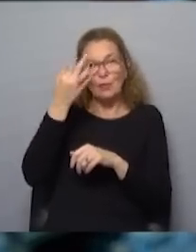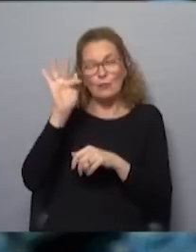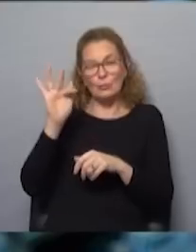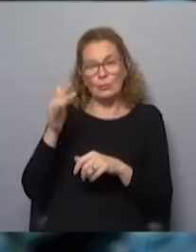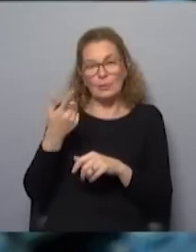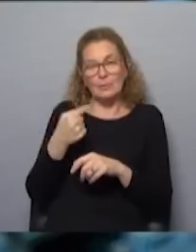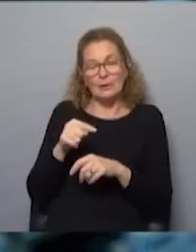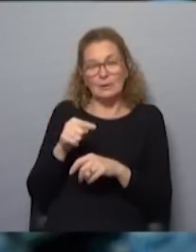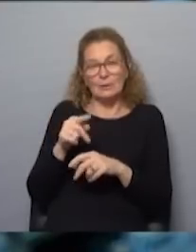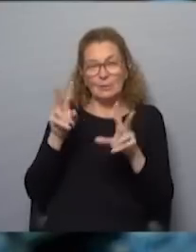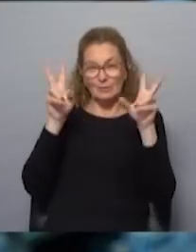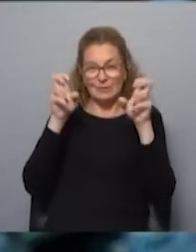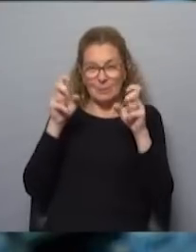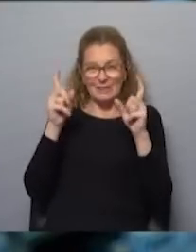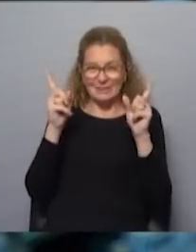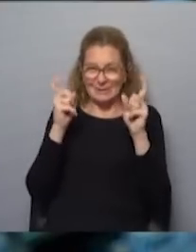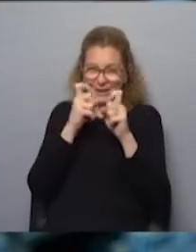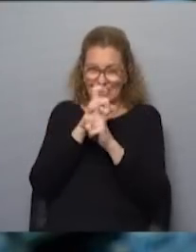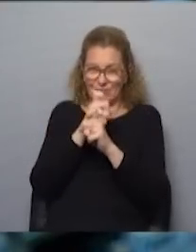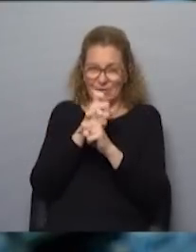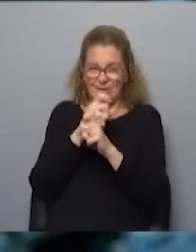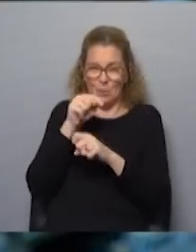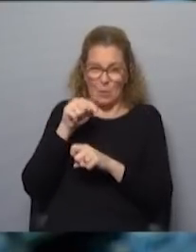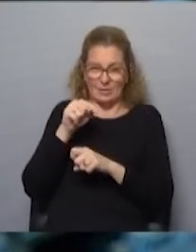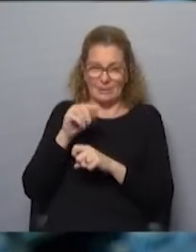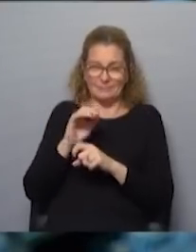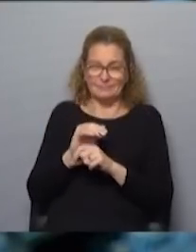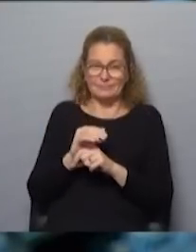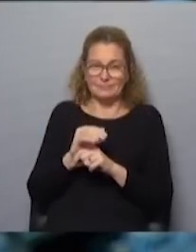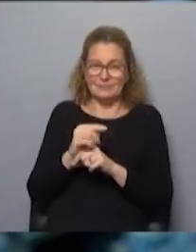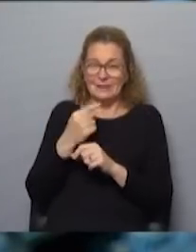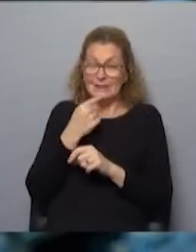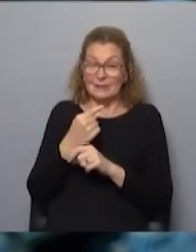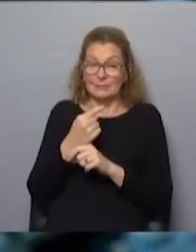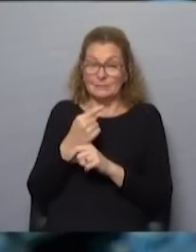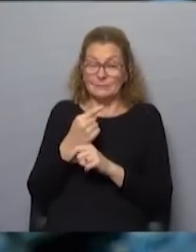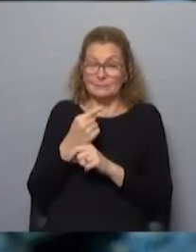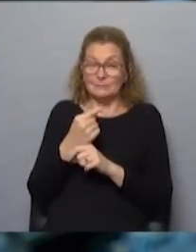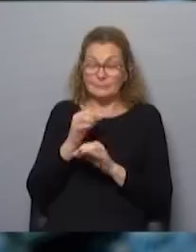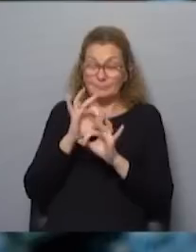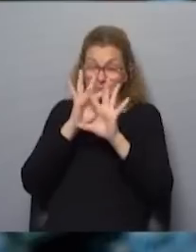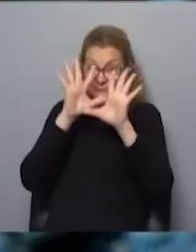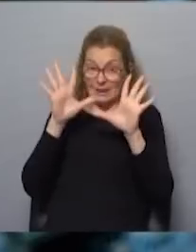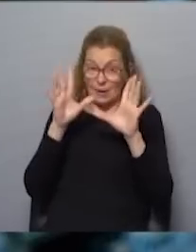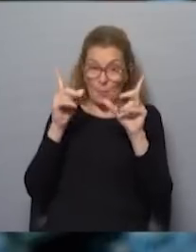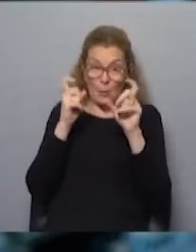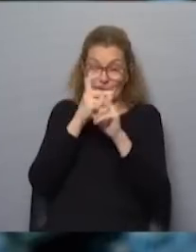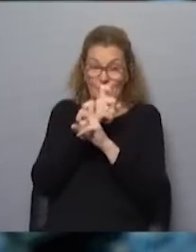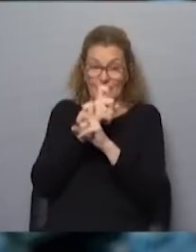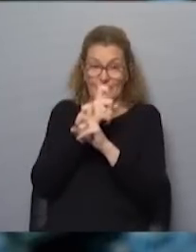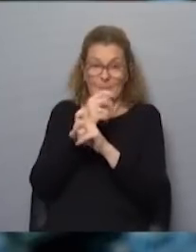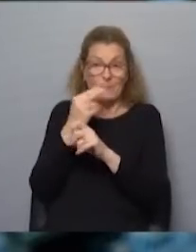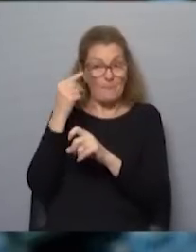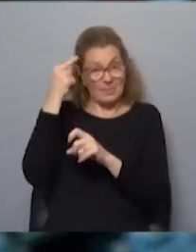en un tema tan complejo como este digamos con mayor calidad es difícil hacer ese tipo de